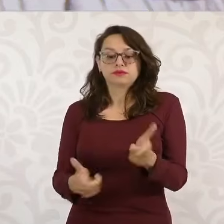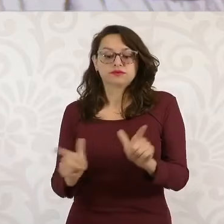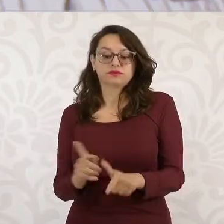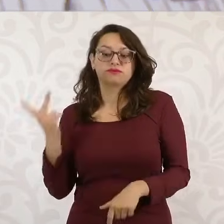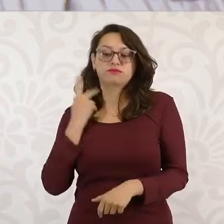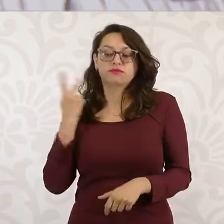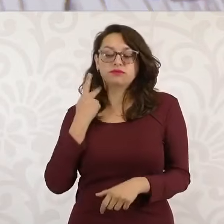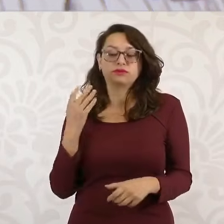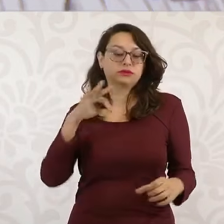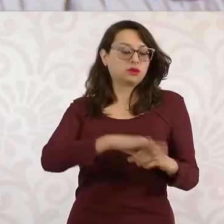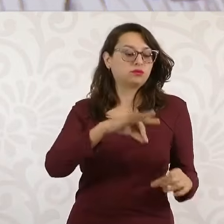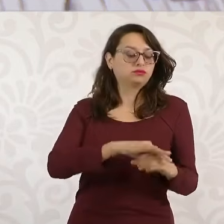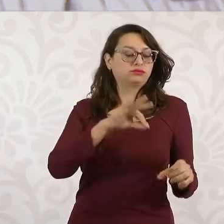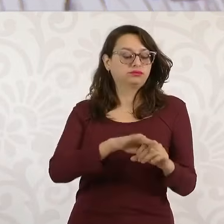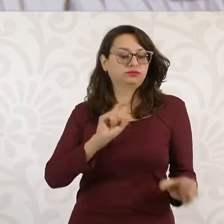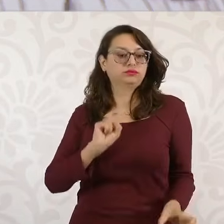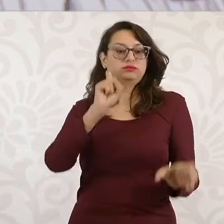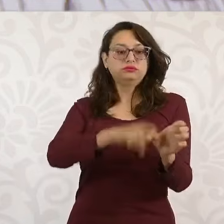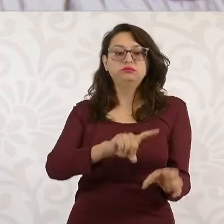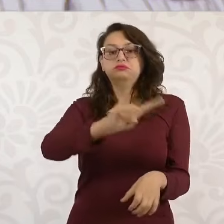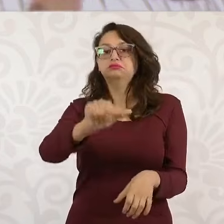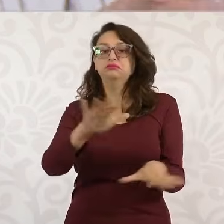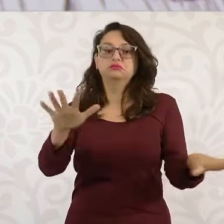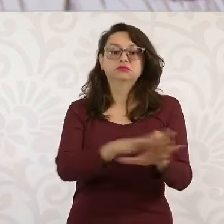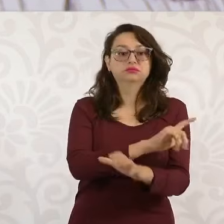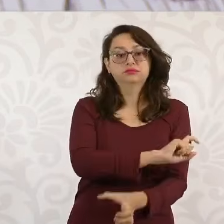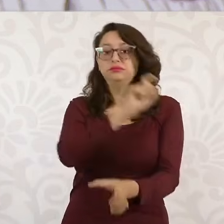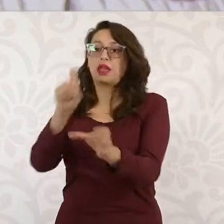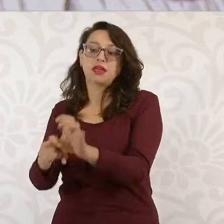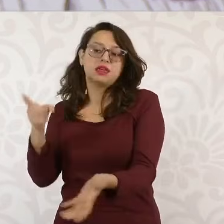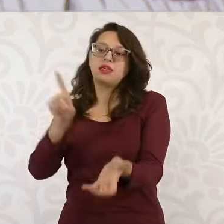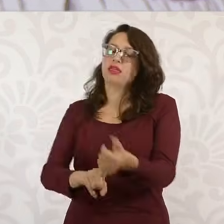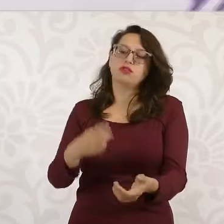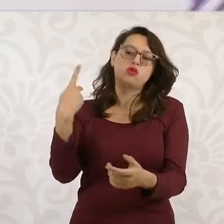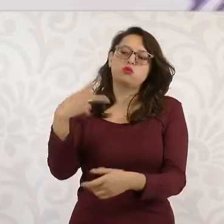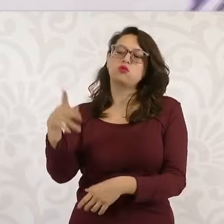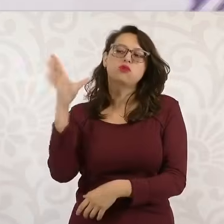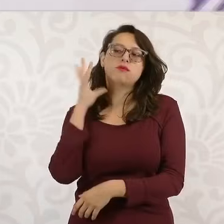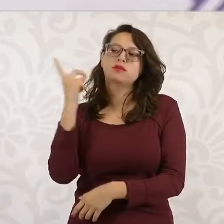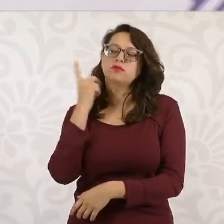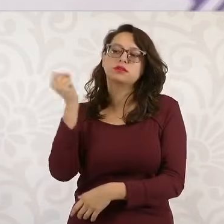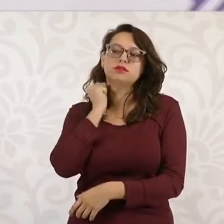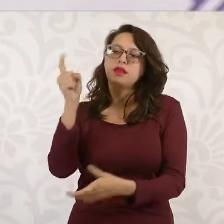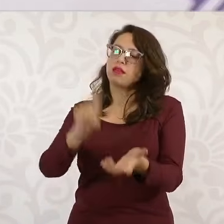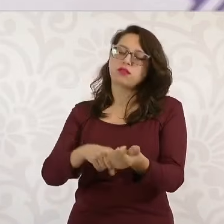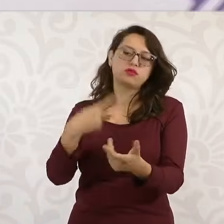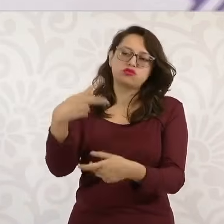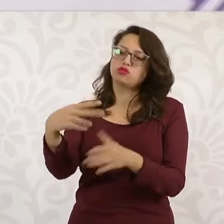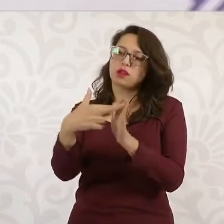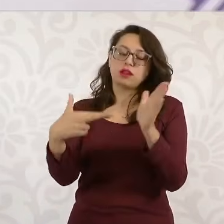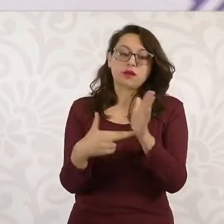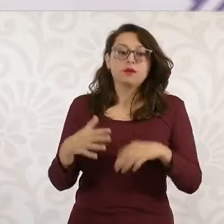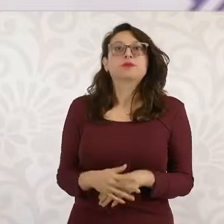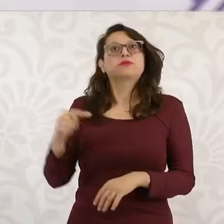al Congreso de la Unión se va a otro partido político, eso son reglas del Congreso. Por ejemplo, en la Ciudad de México